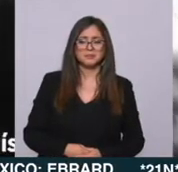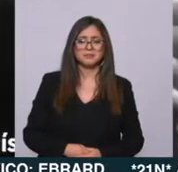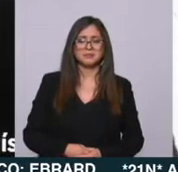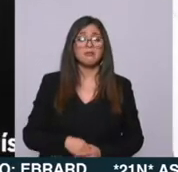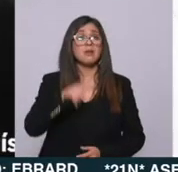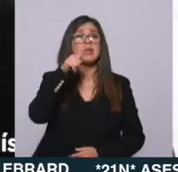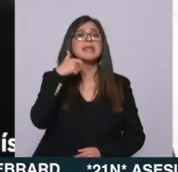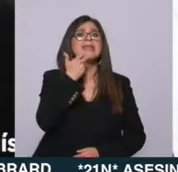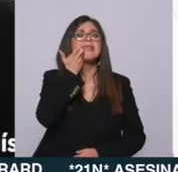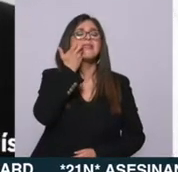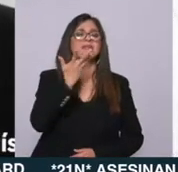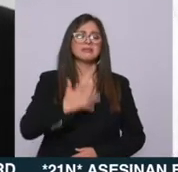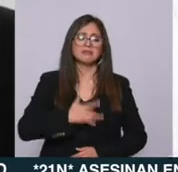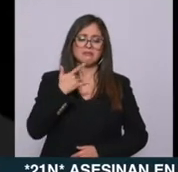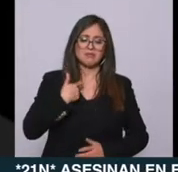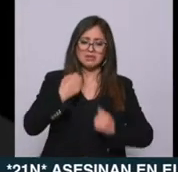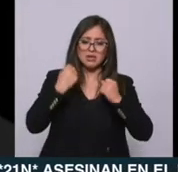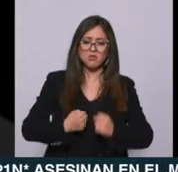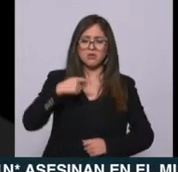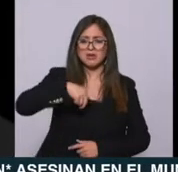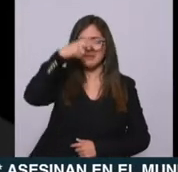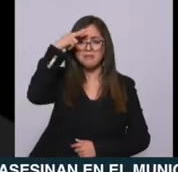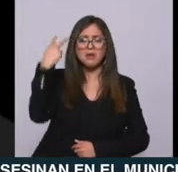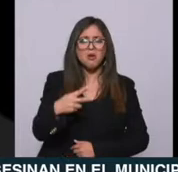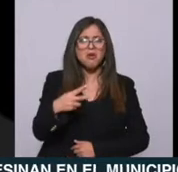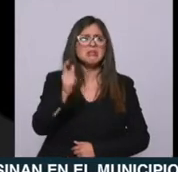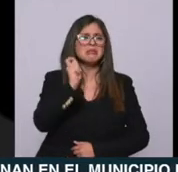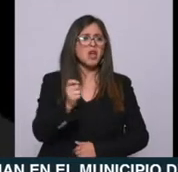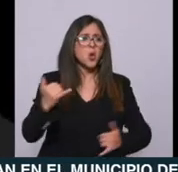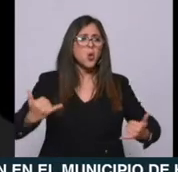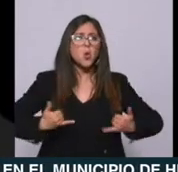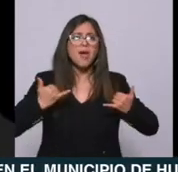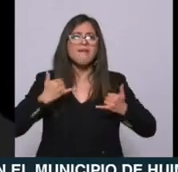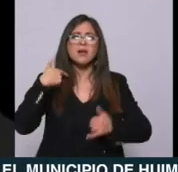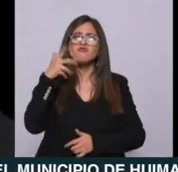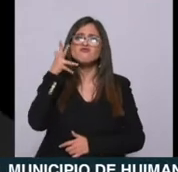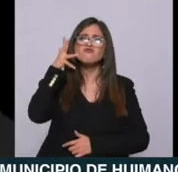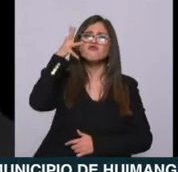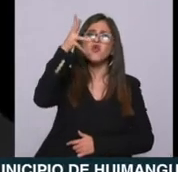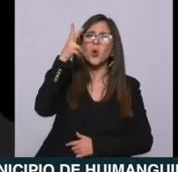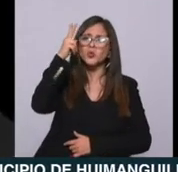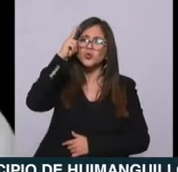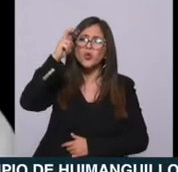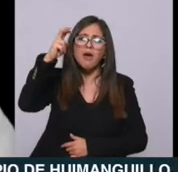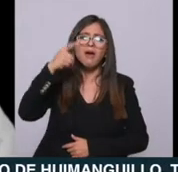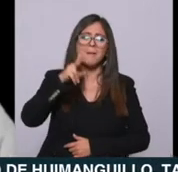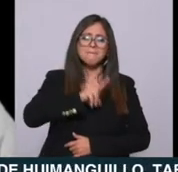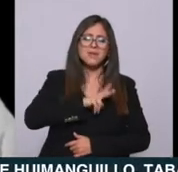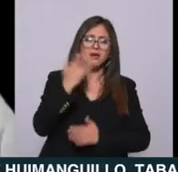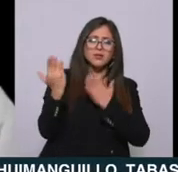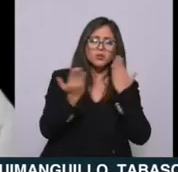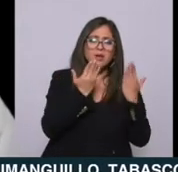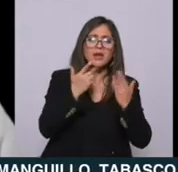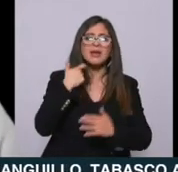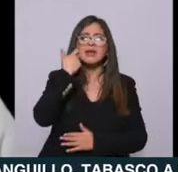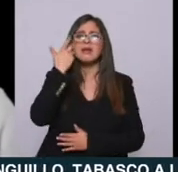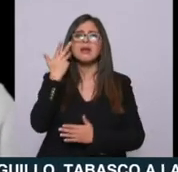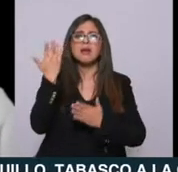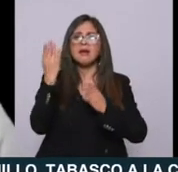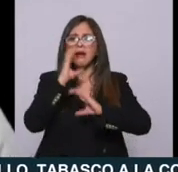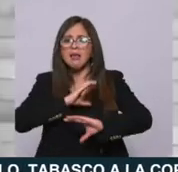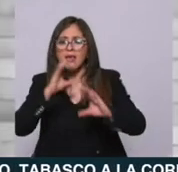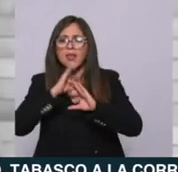Queremos sentirnos seguros en este país, donde ser jóvenes con sueños, un estudiante, cantante,